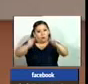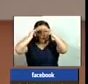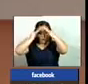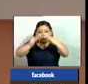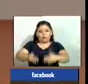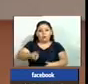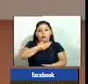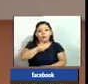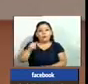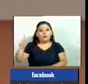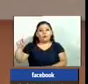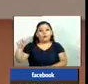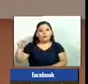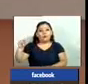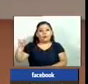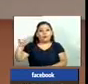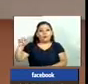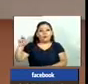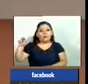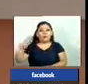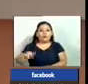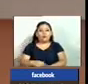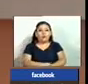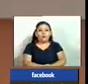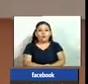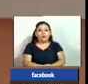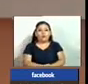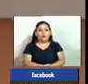Tatiana Funes Noticiero Hechos